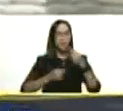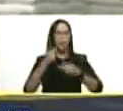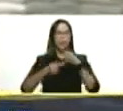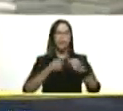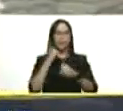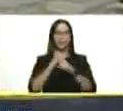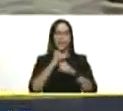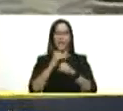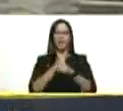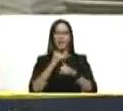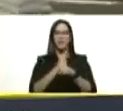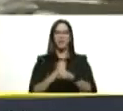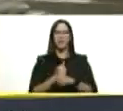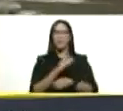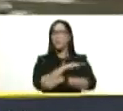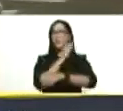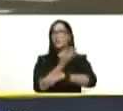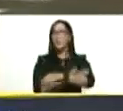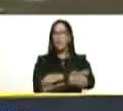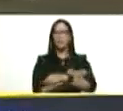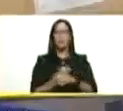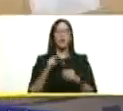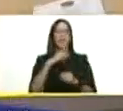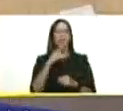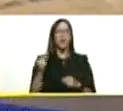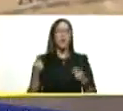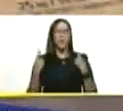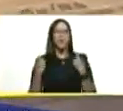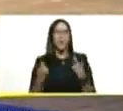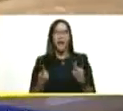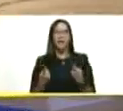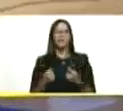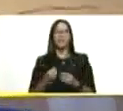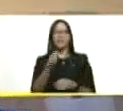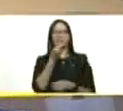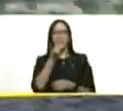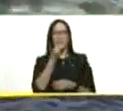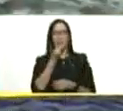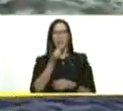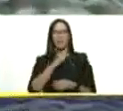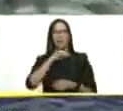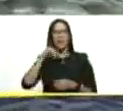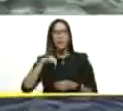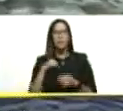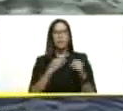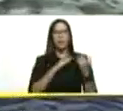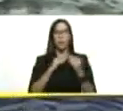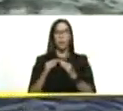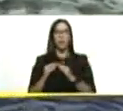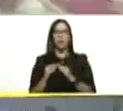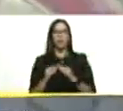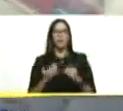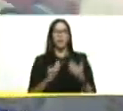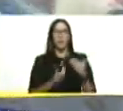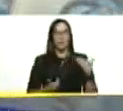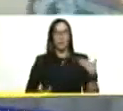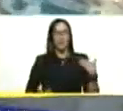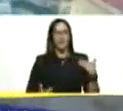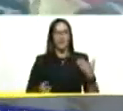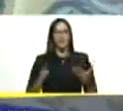trabaja esforzadamente para que no falte ese alimento a nuestras comunidades. Presidente,